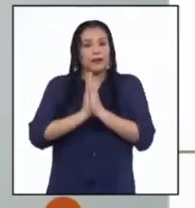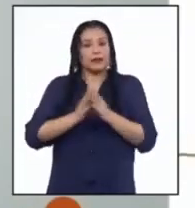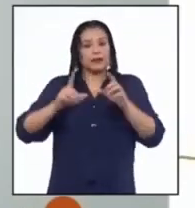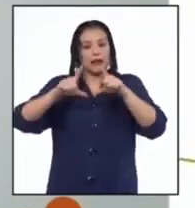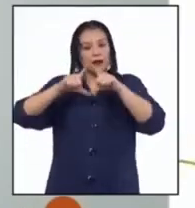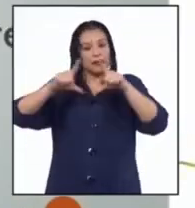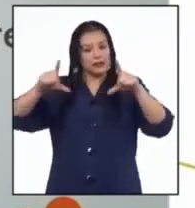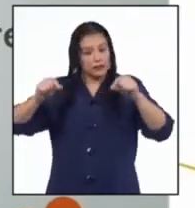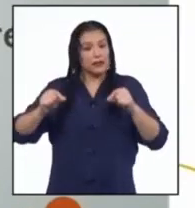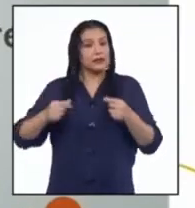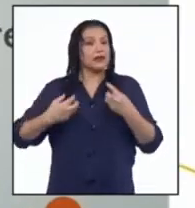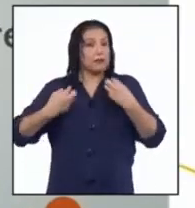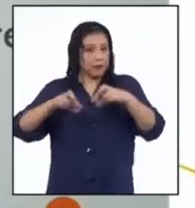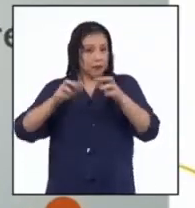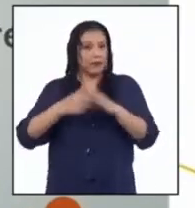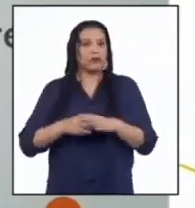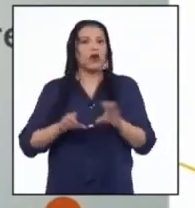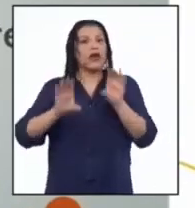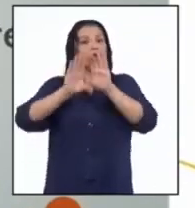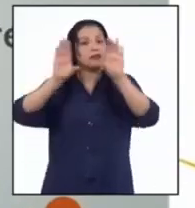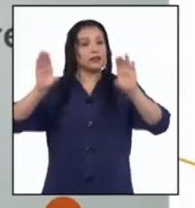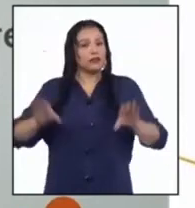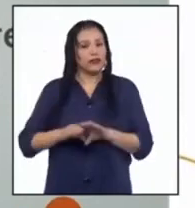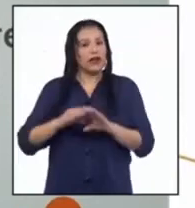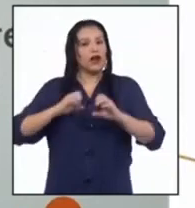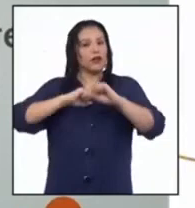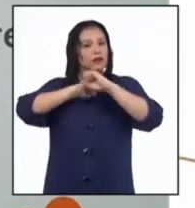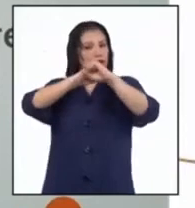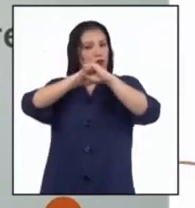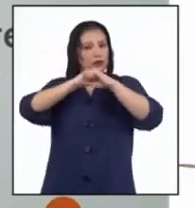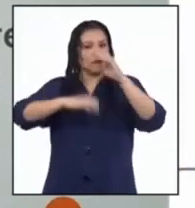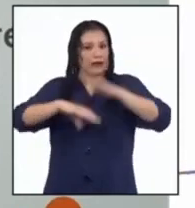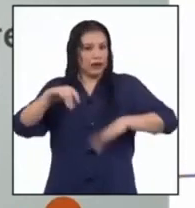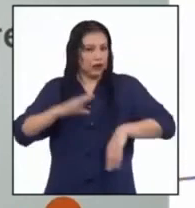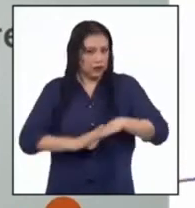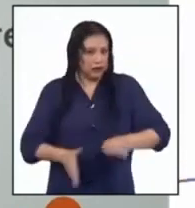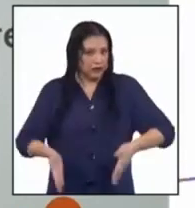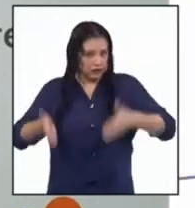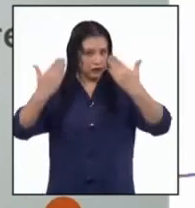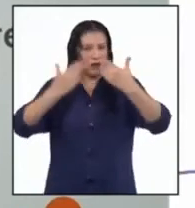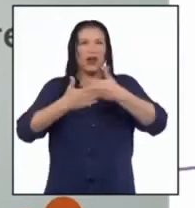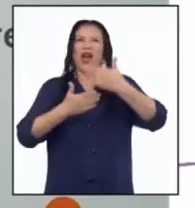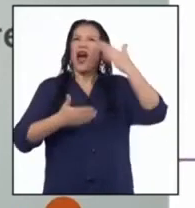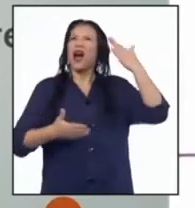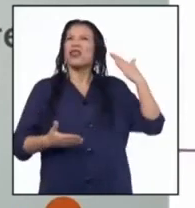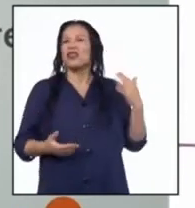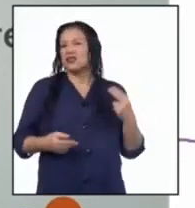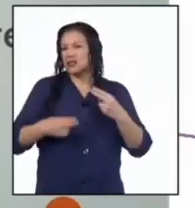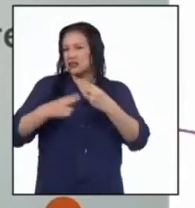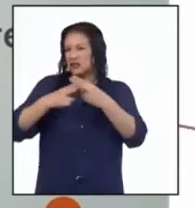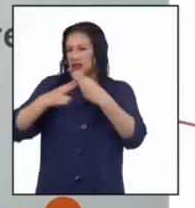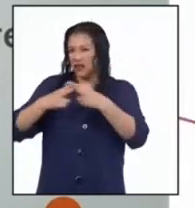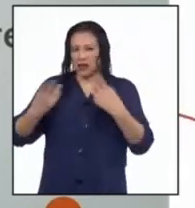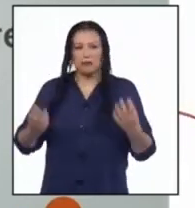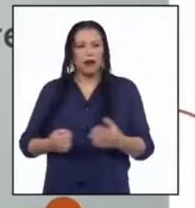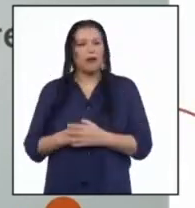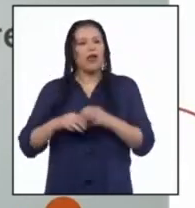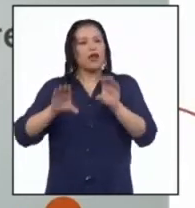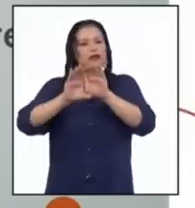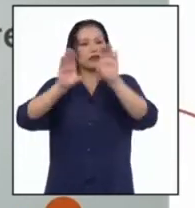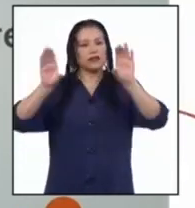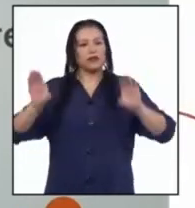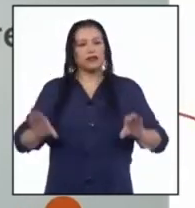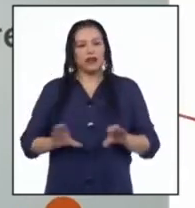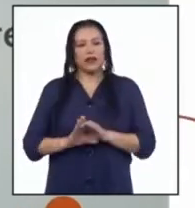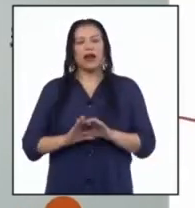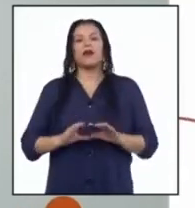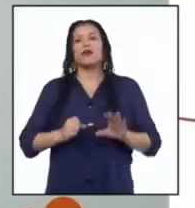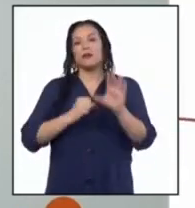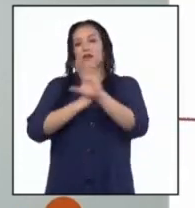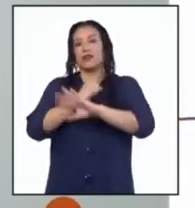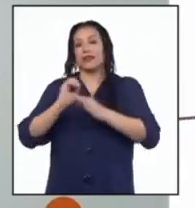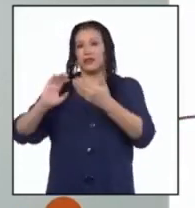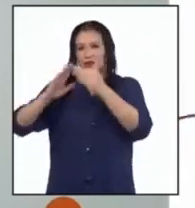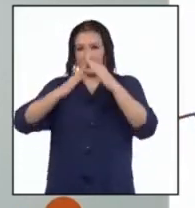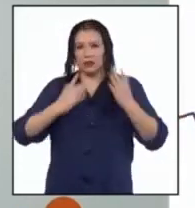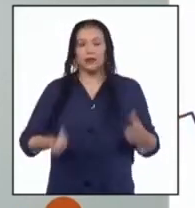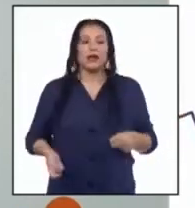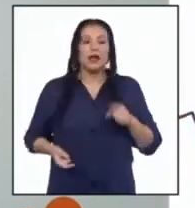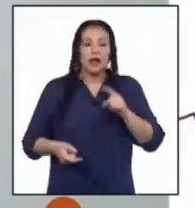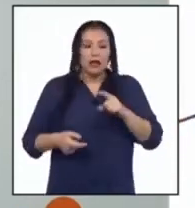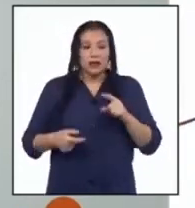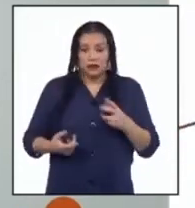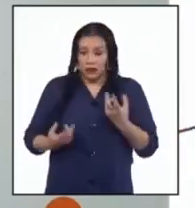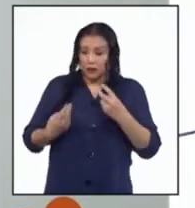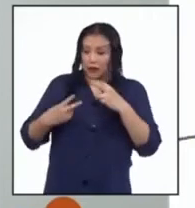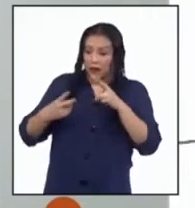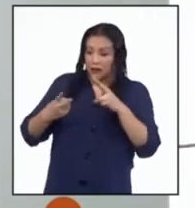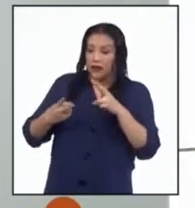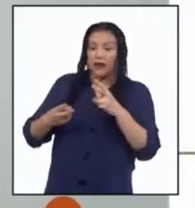de funcionamiento, certificado de seguridad en edificaciones, lo que anteriormente se conocía como certificado de defensa civil, de existir manejo